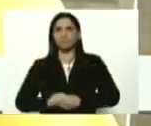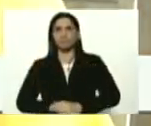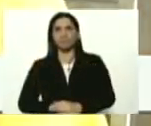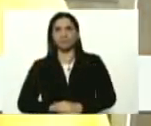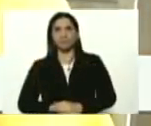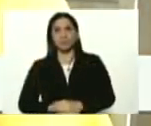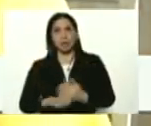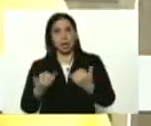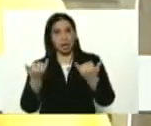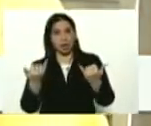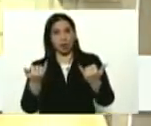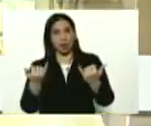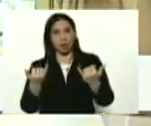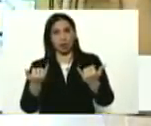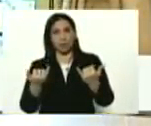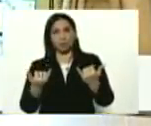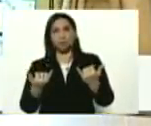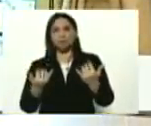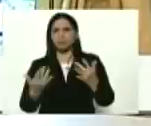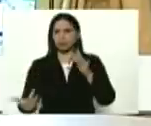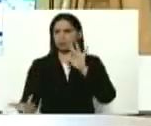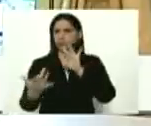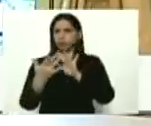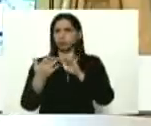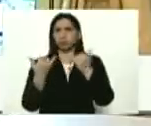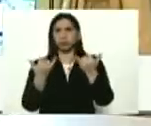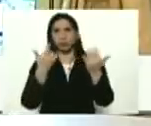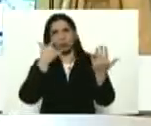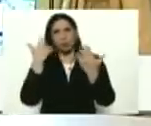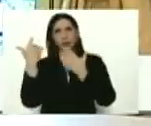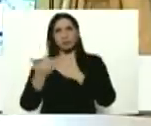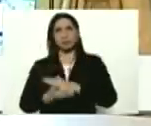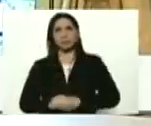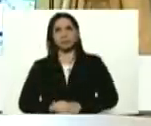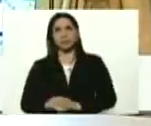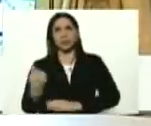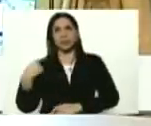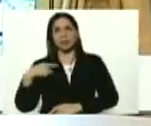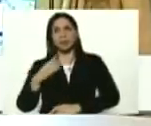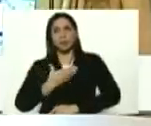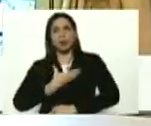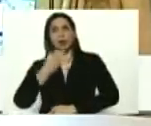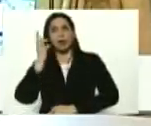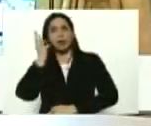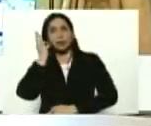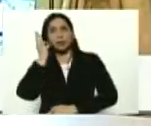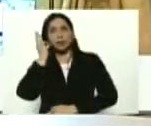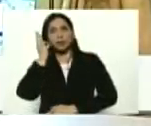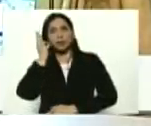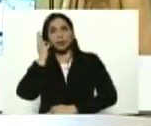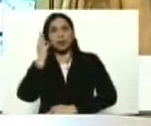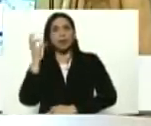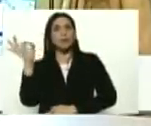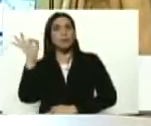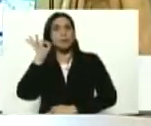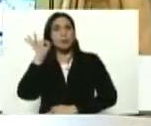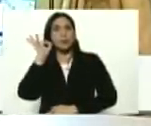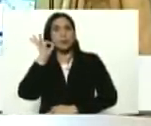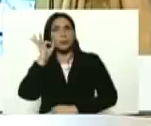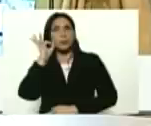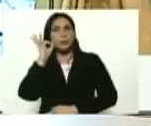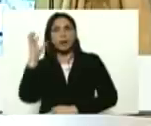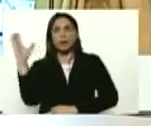Bueno, vamos a un pase, cayendo y corriendo. Tenemos a la alcaldesa de Caracas, Erika Farías, precisamente en